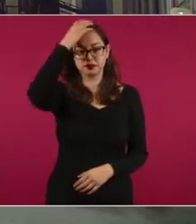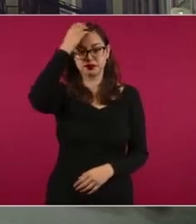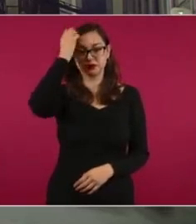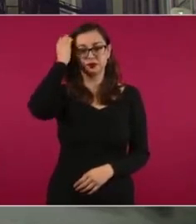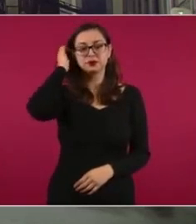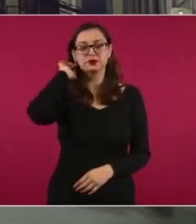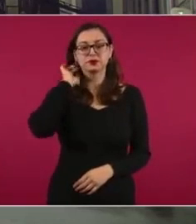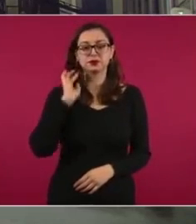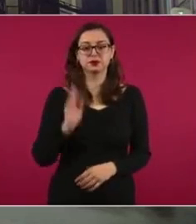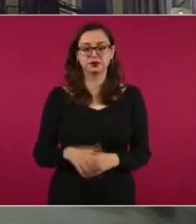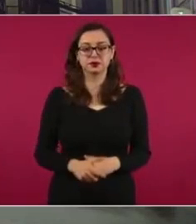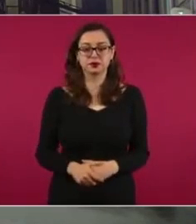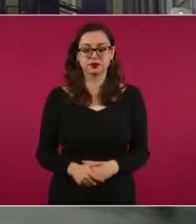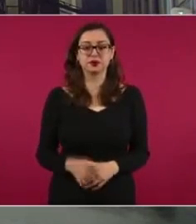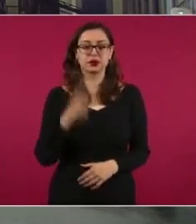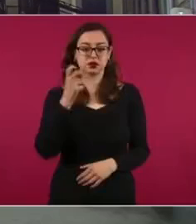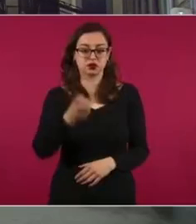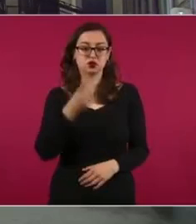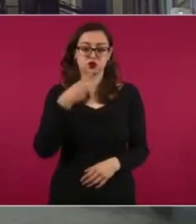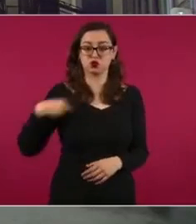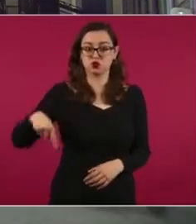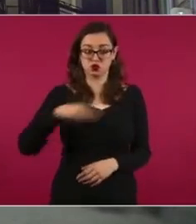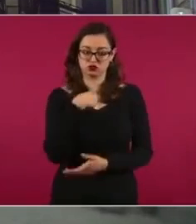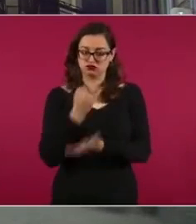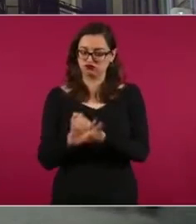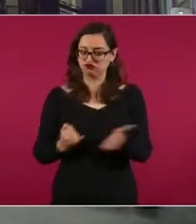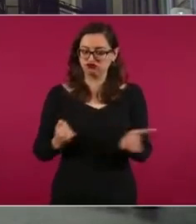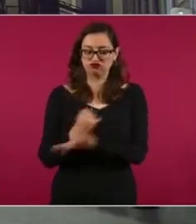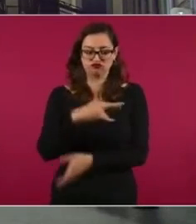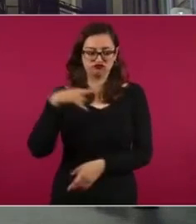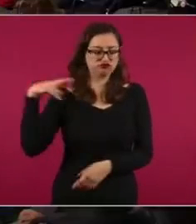Entonces, esa fue una buena medida.